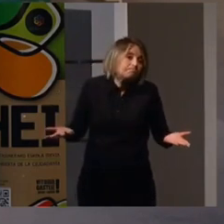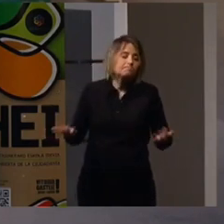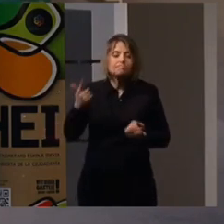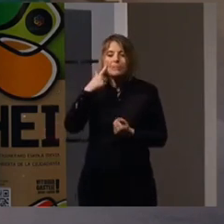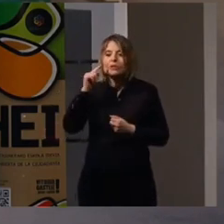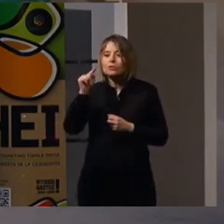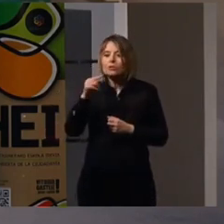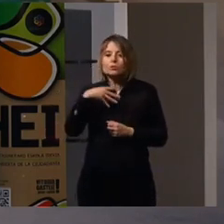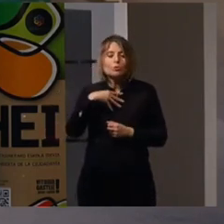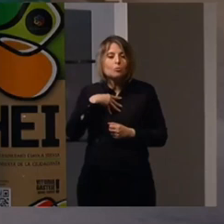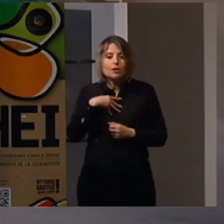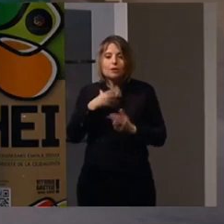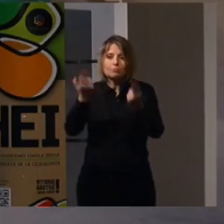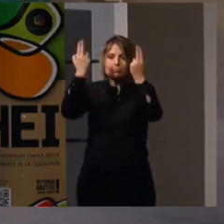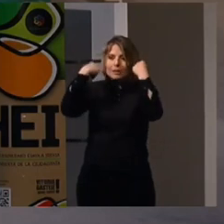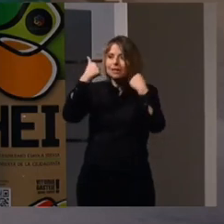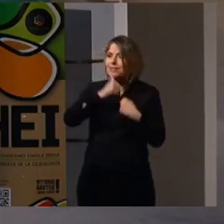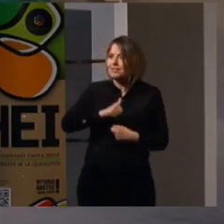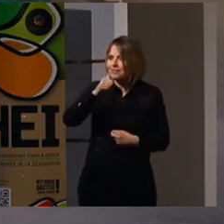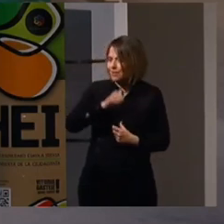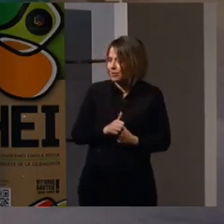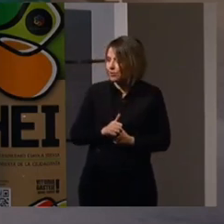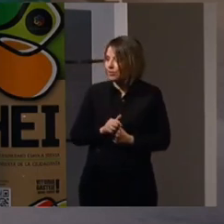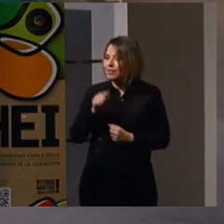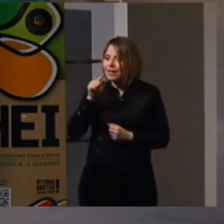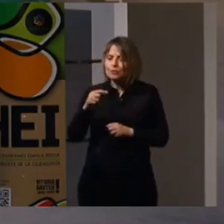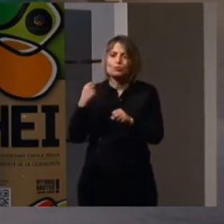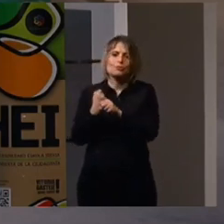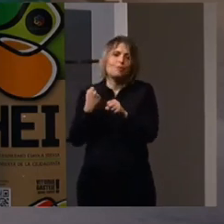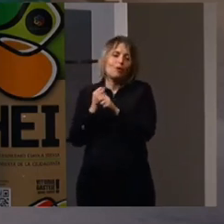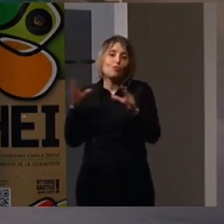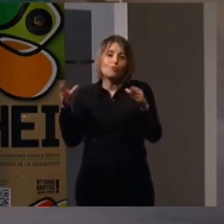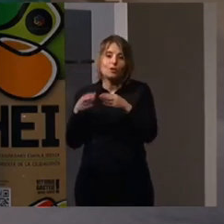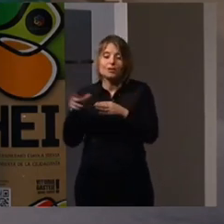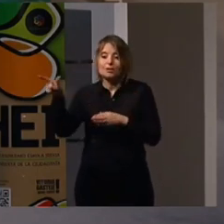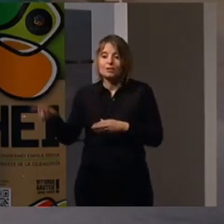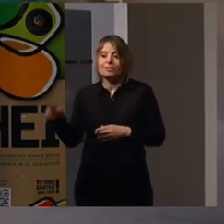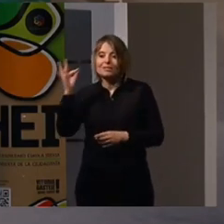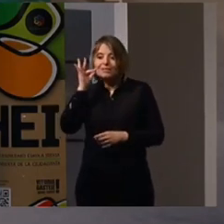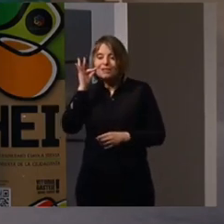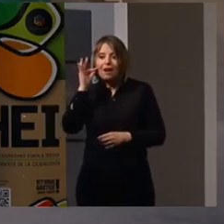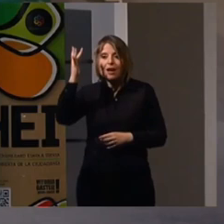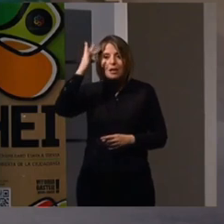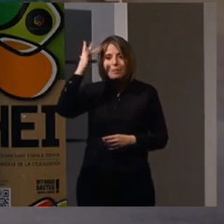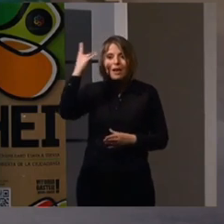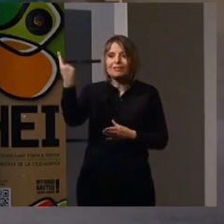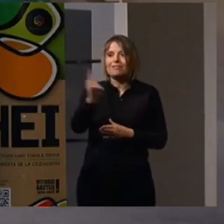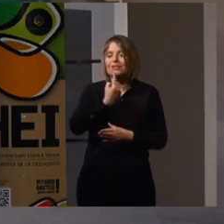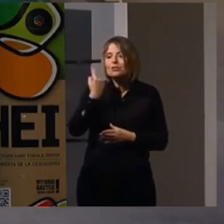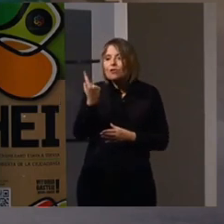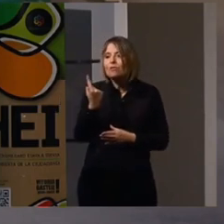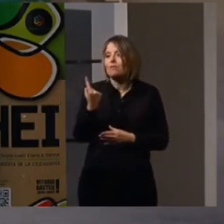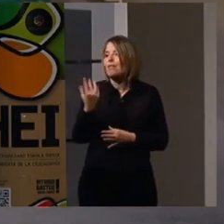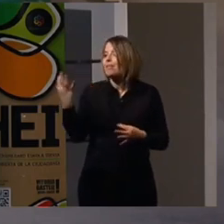o sea, lo que no puede ser es la resignación, ¿no? Y eso solo se puede hacer desde algo colectivo. Esta chavala trae una imagen desoladora tenemos